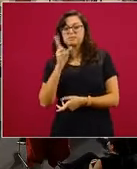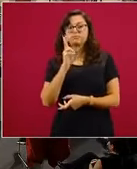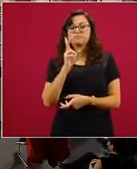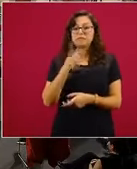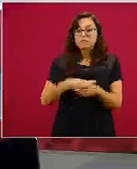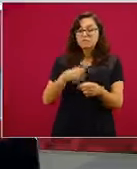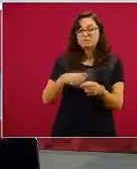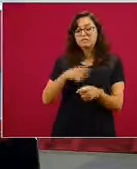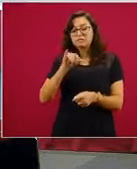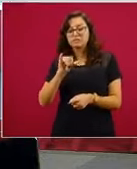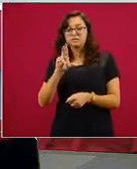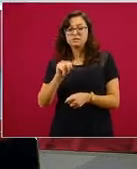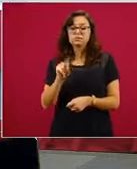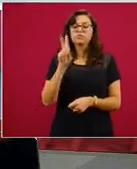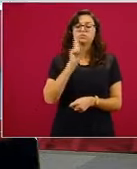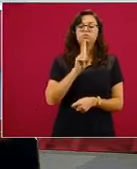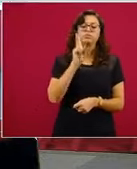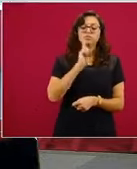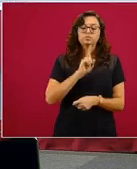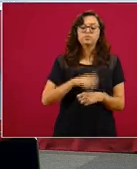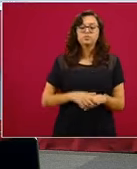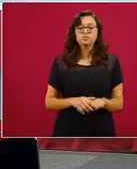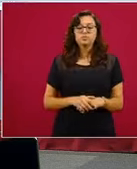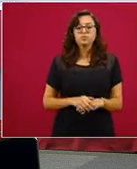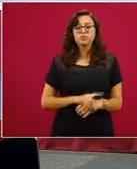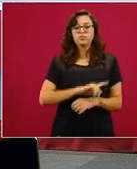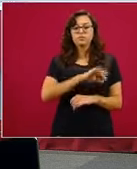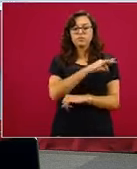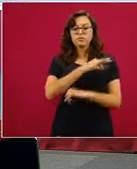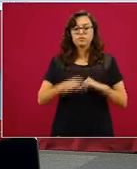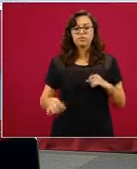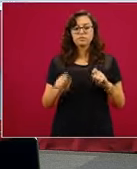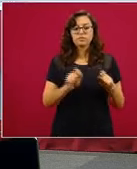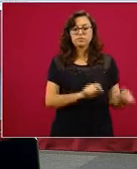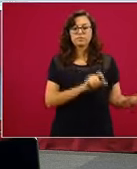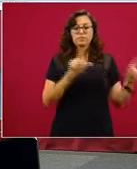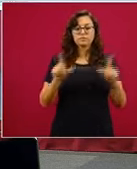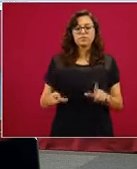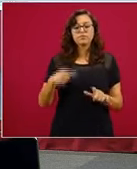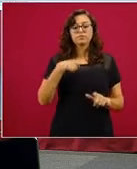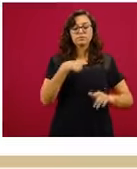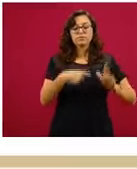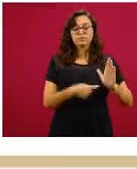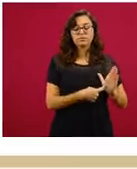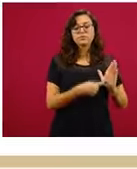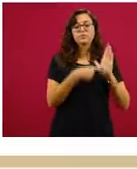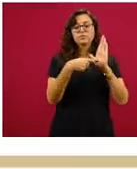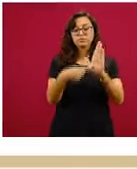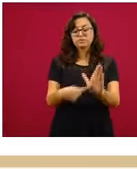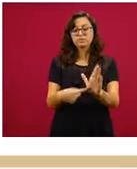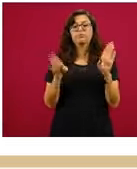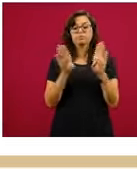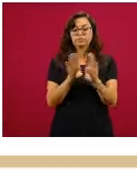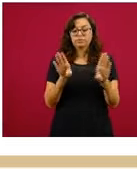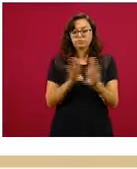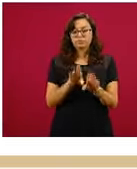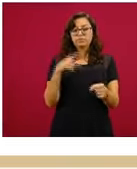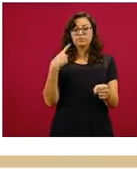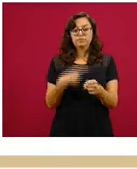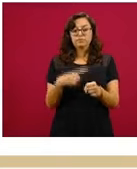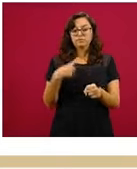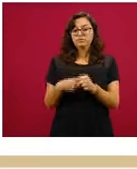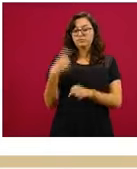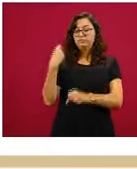diagnóstica. Y finalmente veamos esta diapositiva en la cual yo les muestro los casos de tuberculosis que presentamos